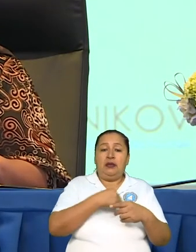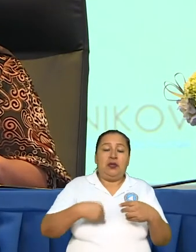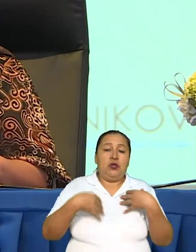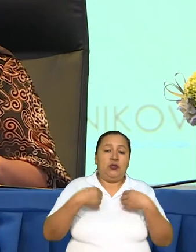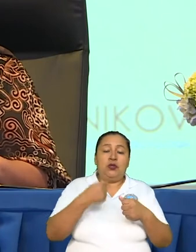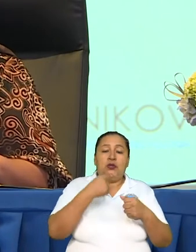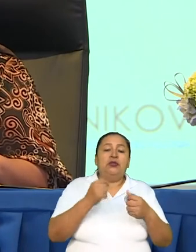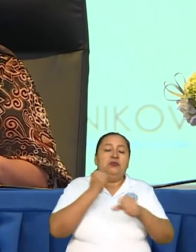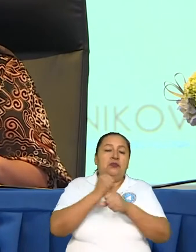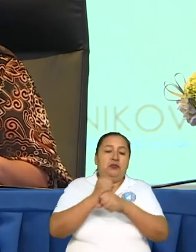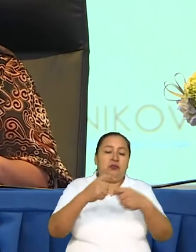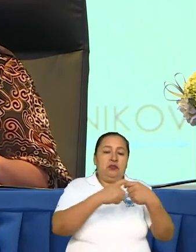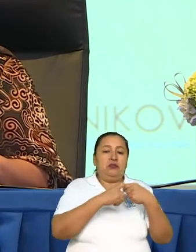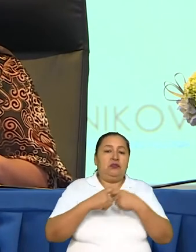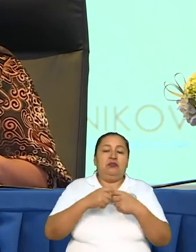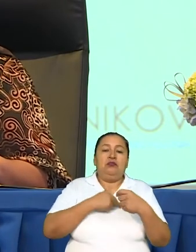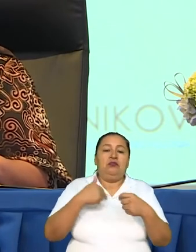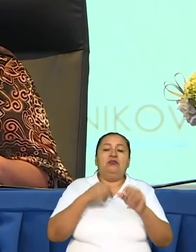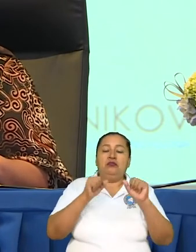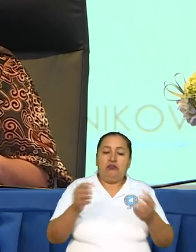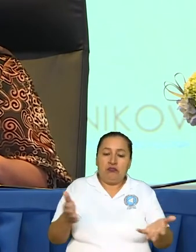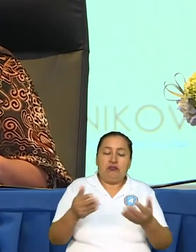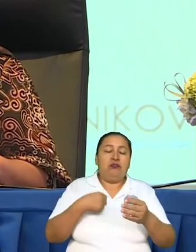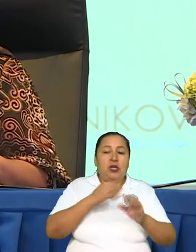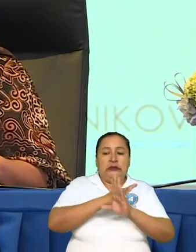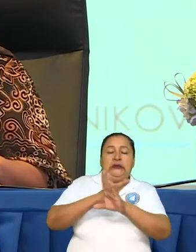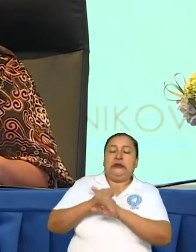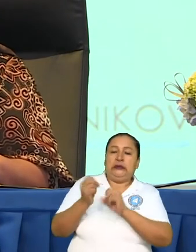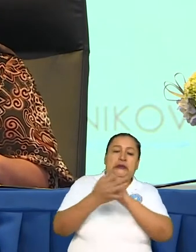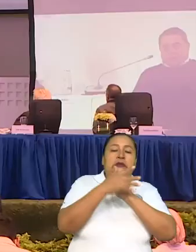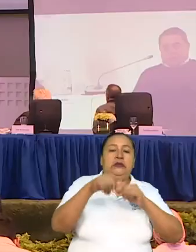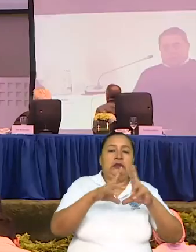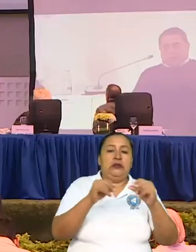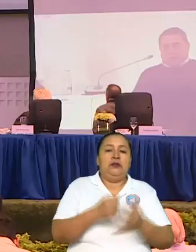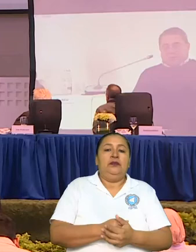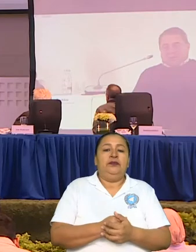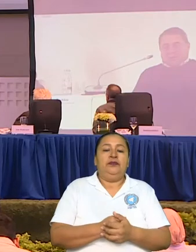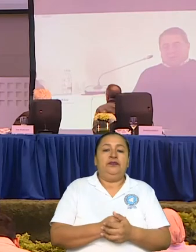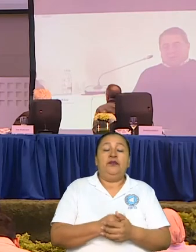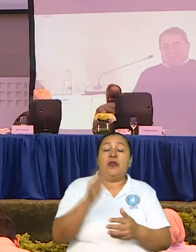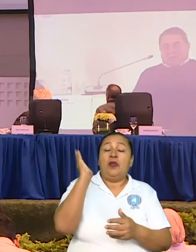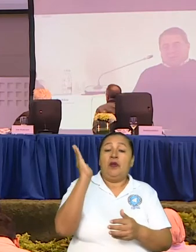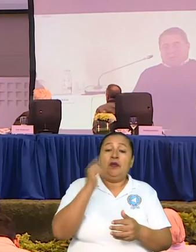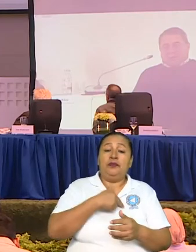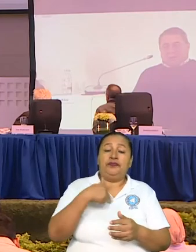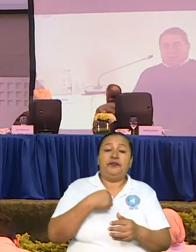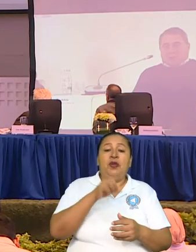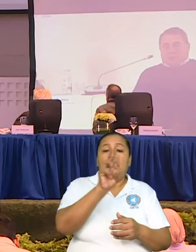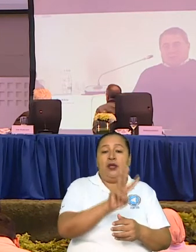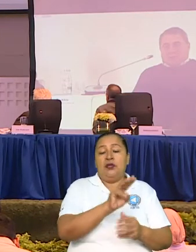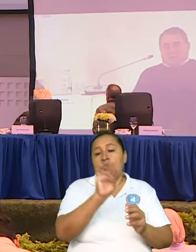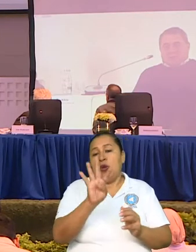coordinado y estrecho que se ha estado haciendo para poder enfrentar la pandemia en el país. El Congreso se realizará el 3 y 4